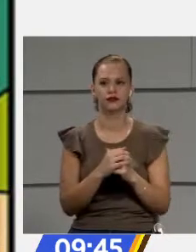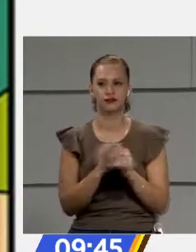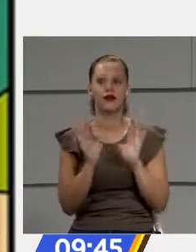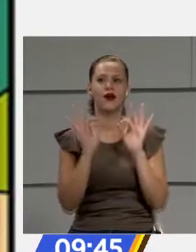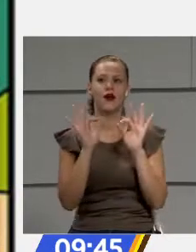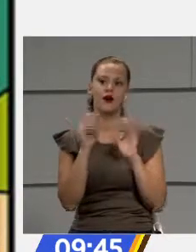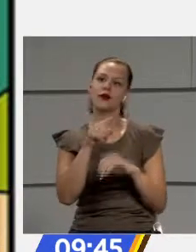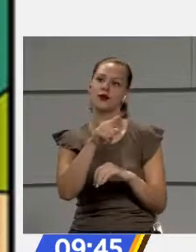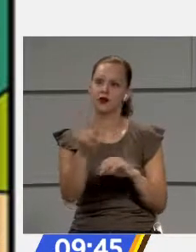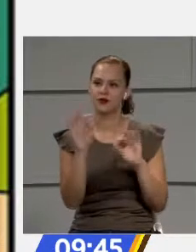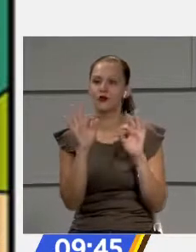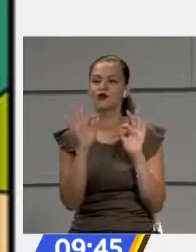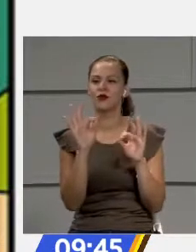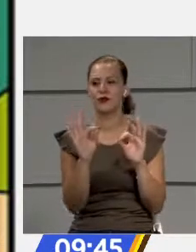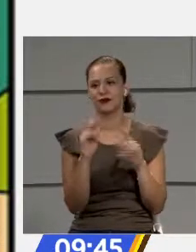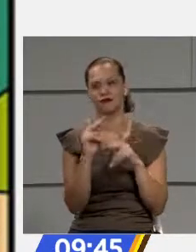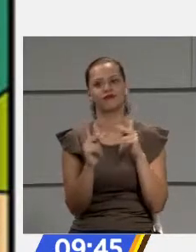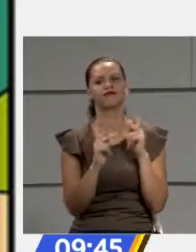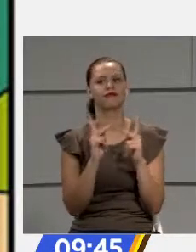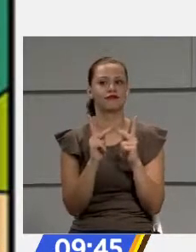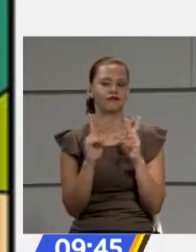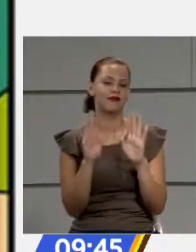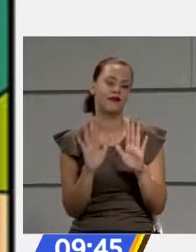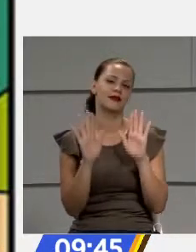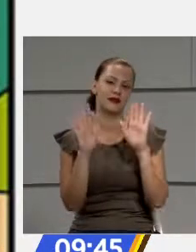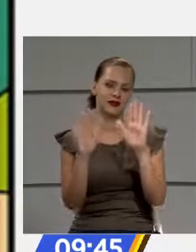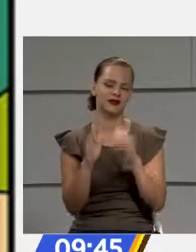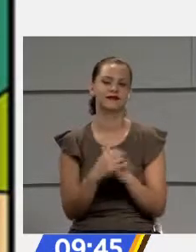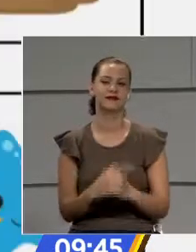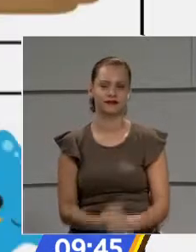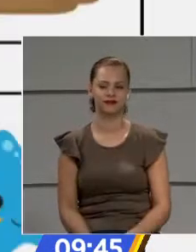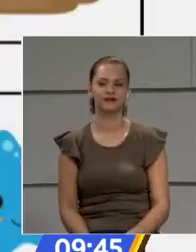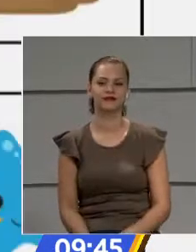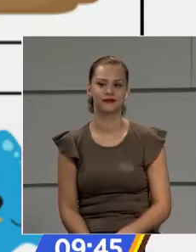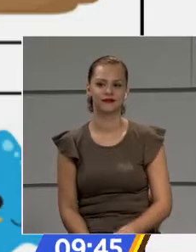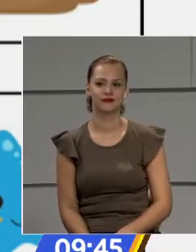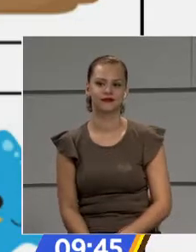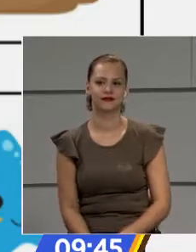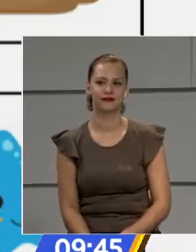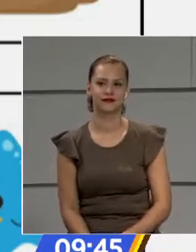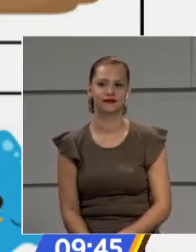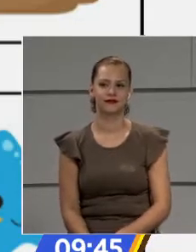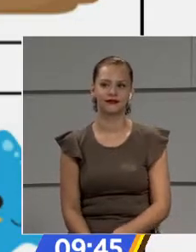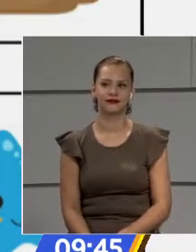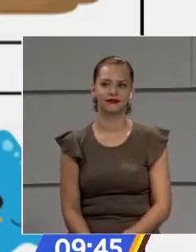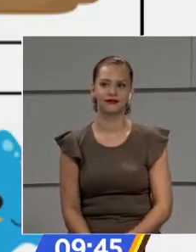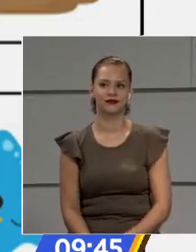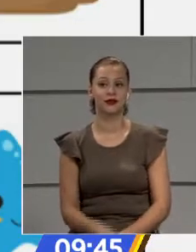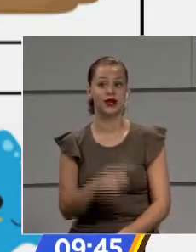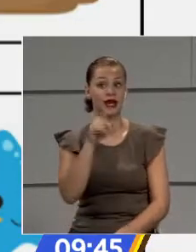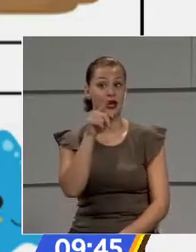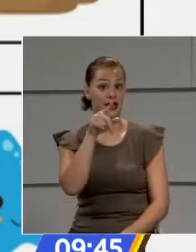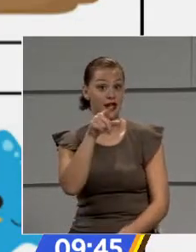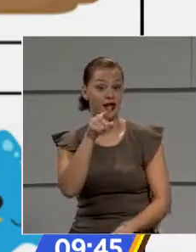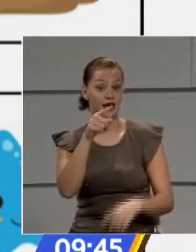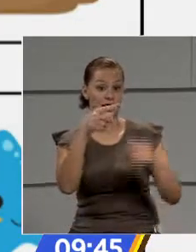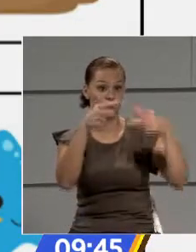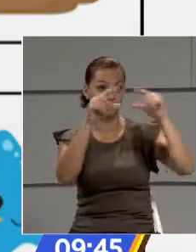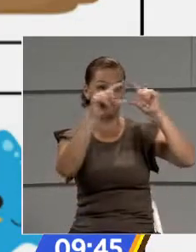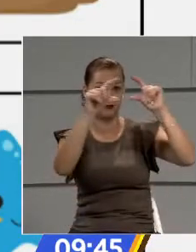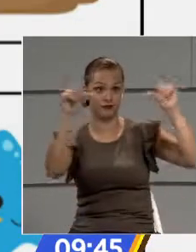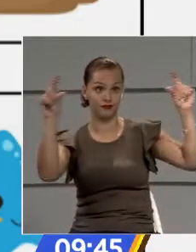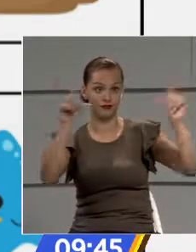Ahí está, muy bien, perfecto. Excelente. Vamos con la siguiente. Ahora, en esta hilera de